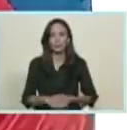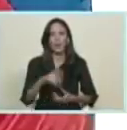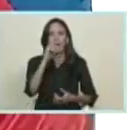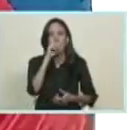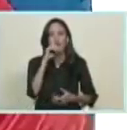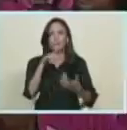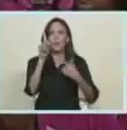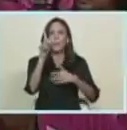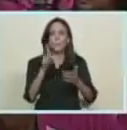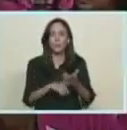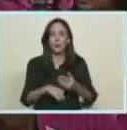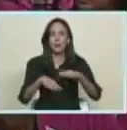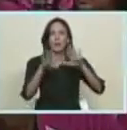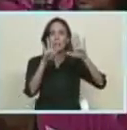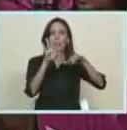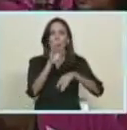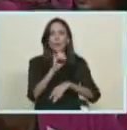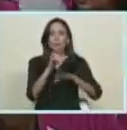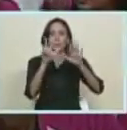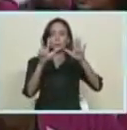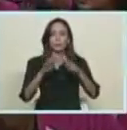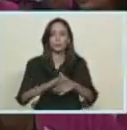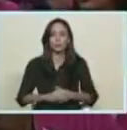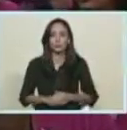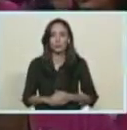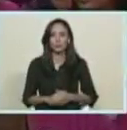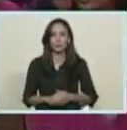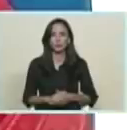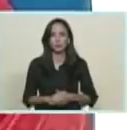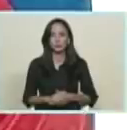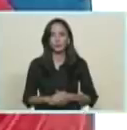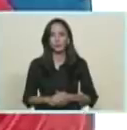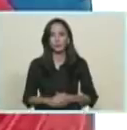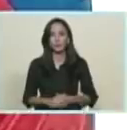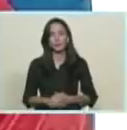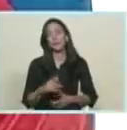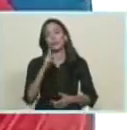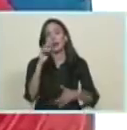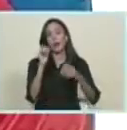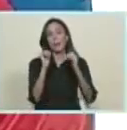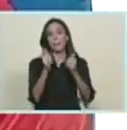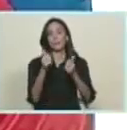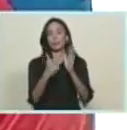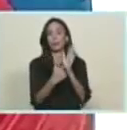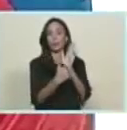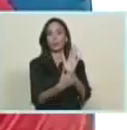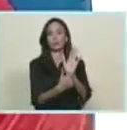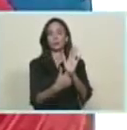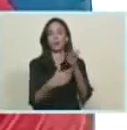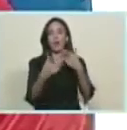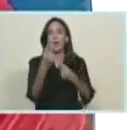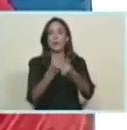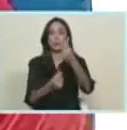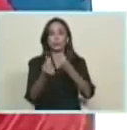1908. Se instauró en aquel momento un modelo económico